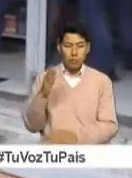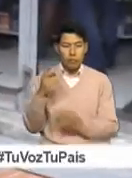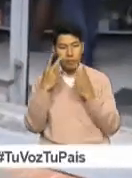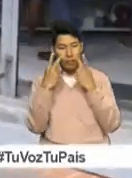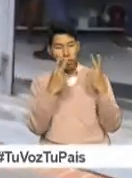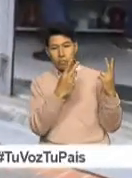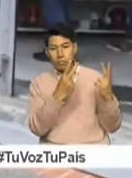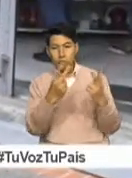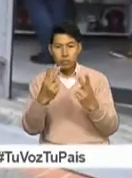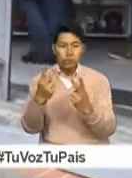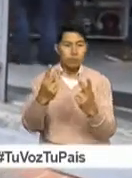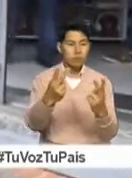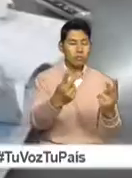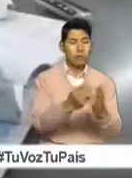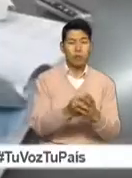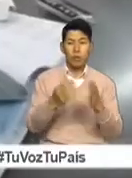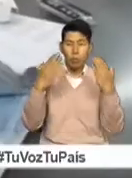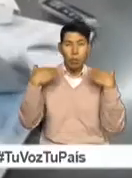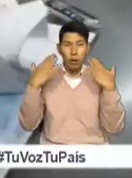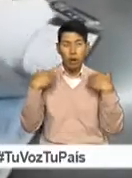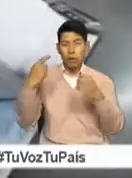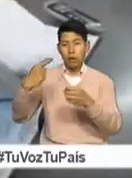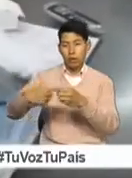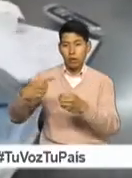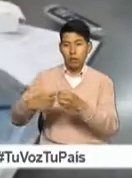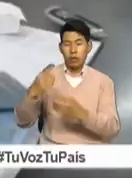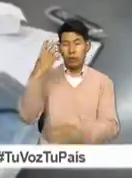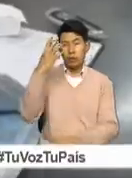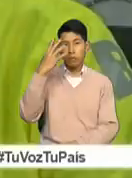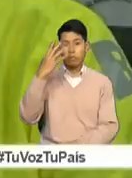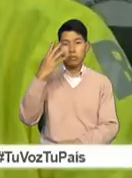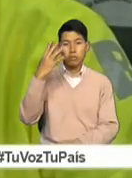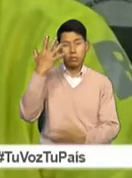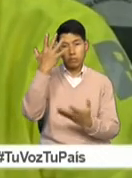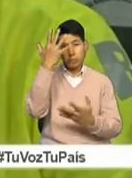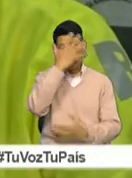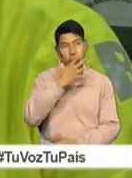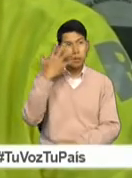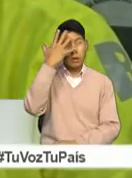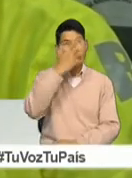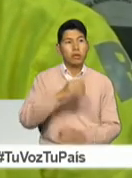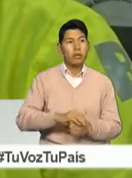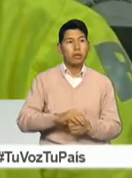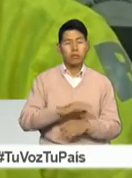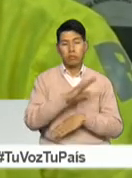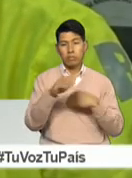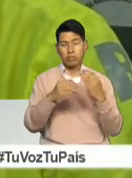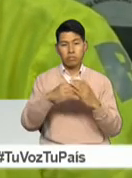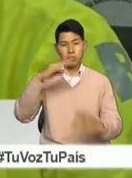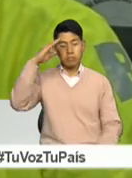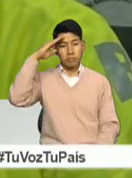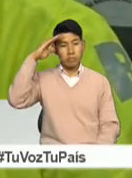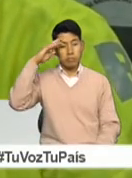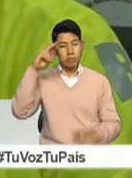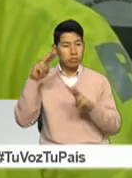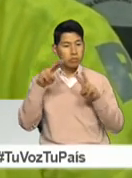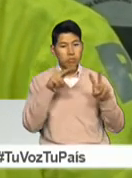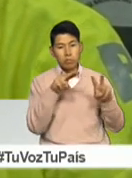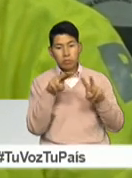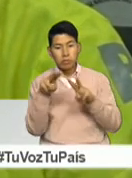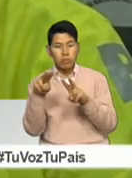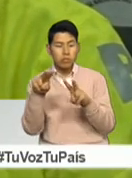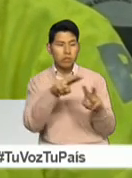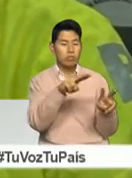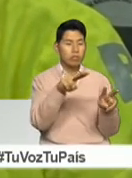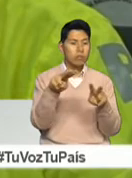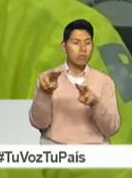25 realizado en guayaquil quito santodomingo y esmeraldas este fue un operativo dirigido direccionado a